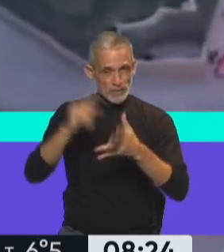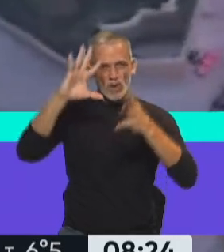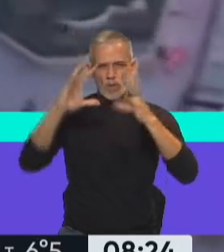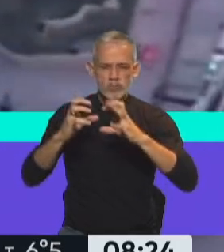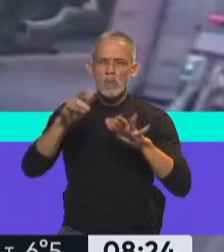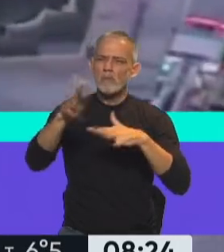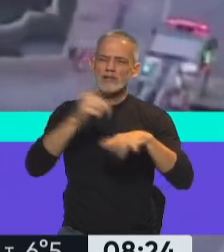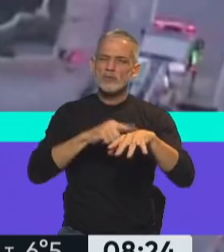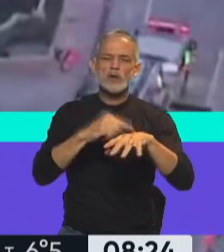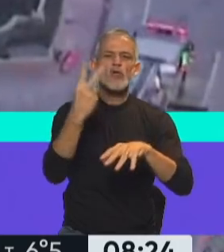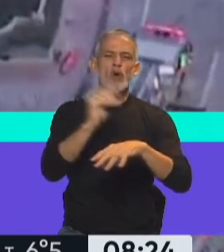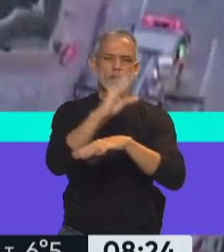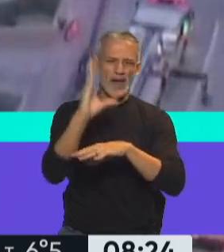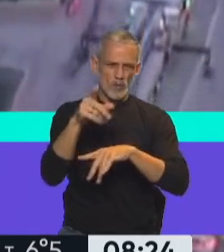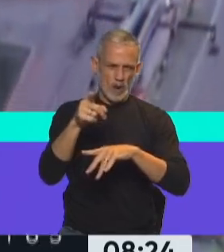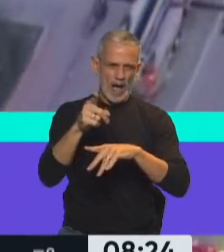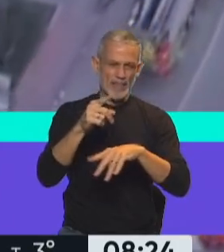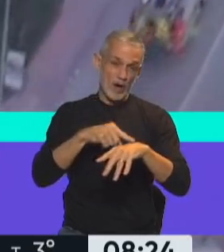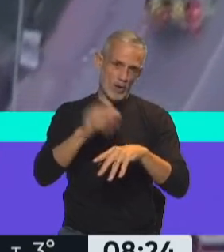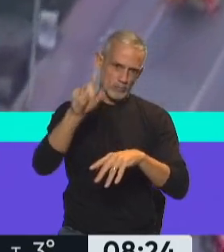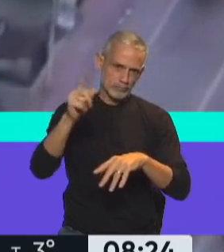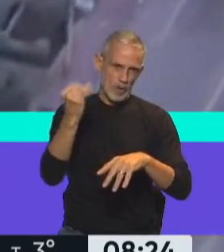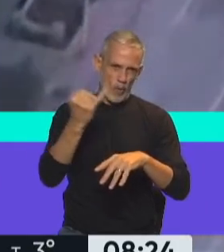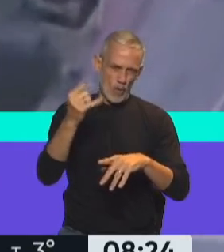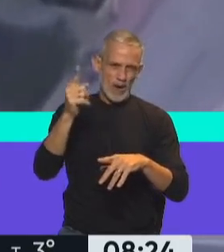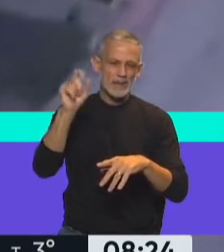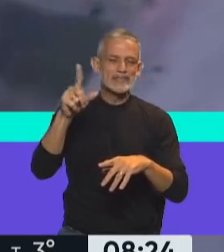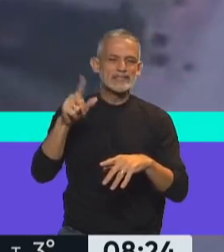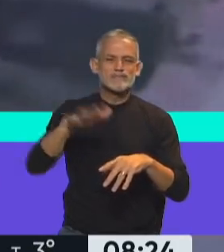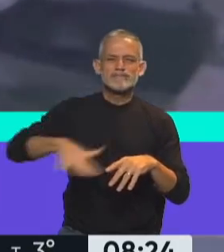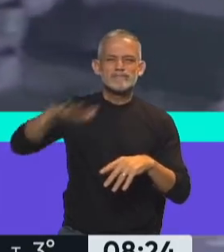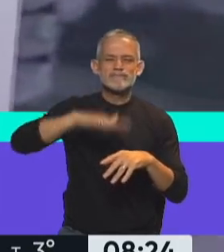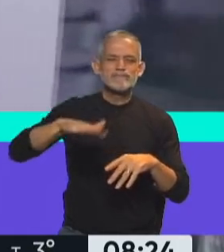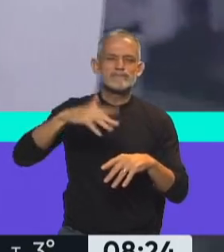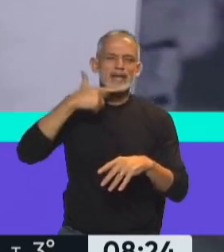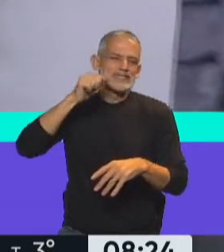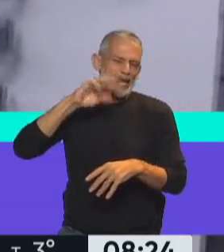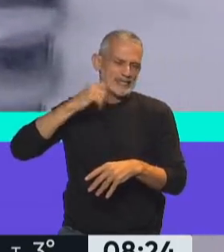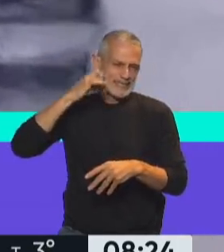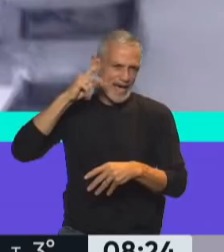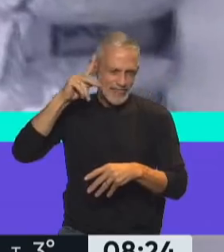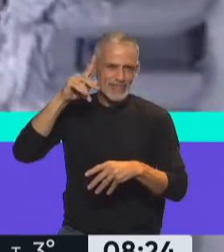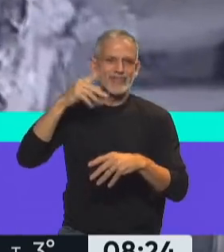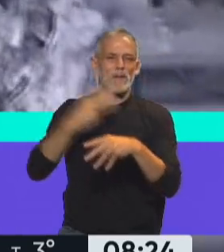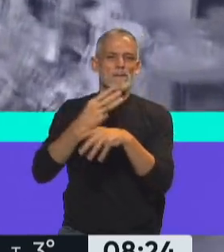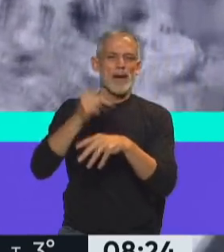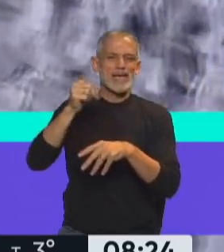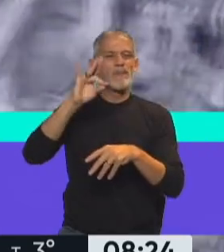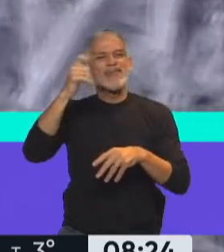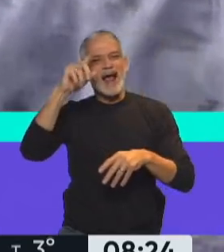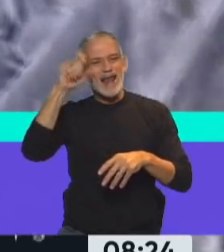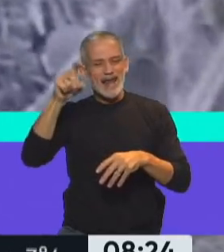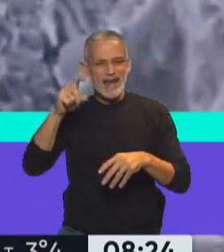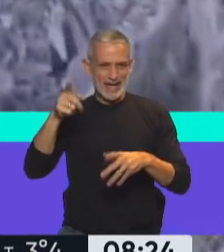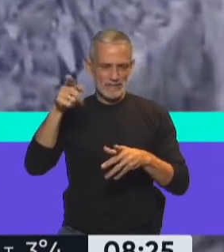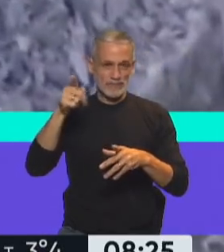produjo cerca de las 2 de la madrugada de este jueves en el vecindario de Surfside, en el condado de Miami-Dade, de Florida. El